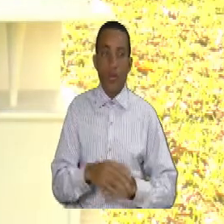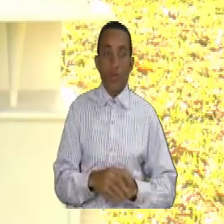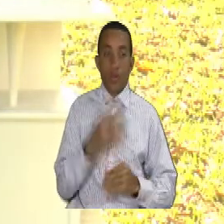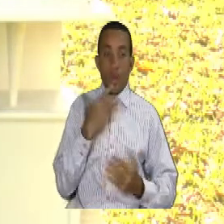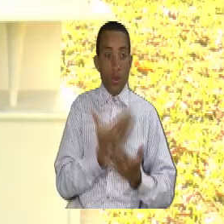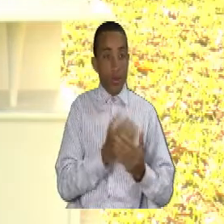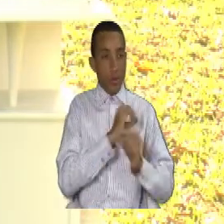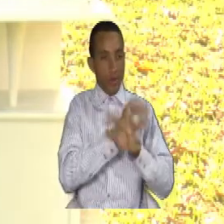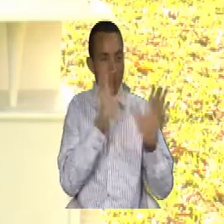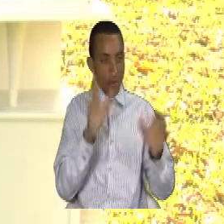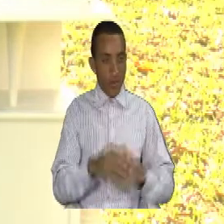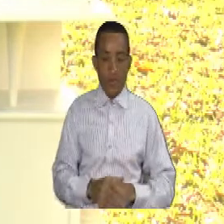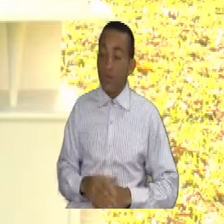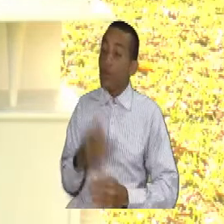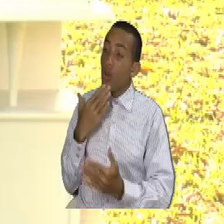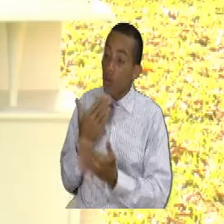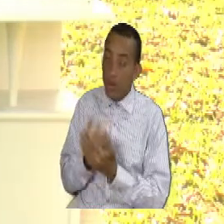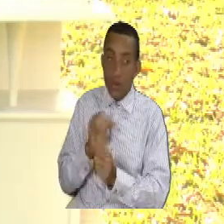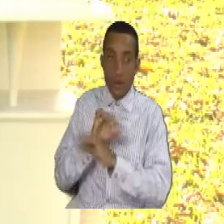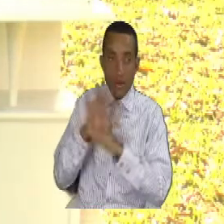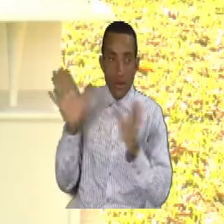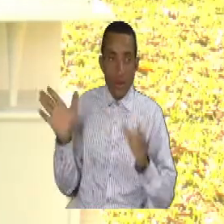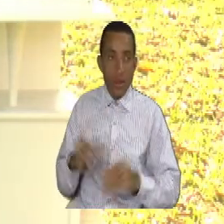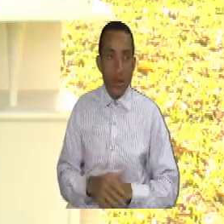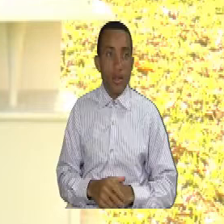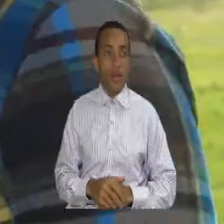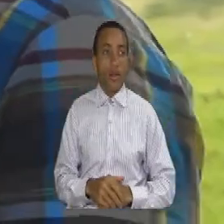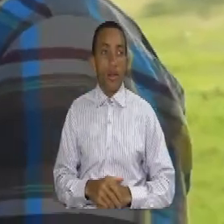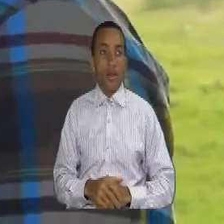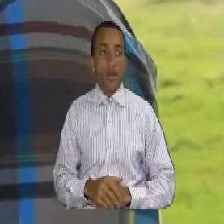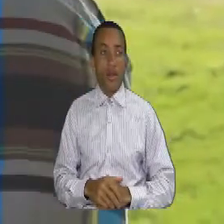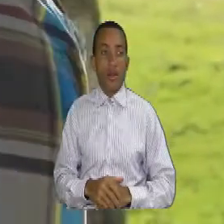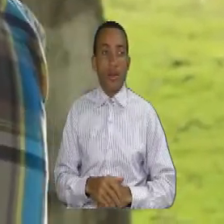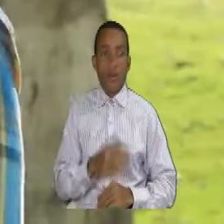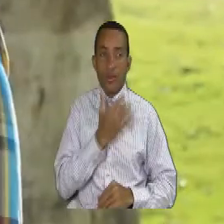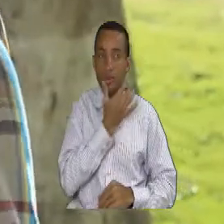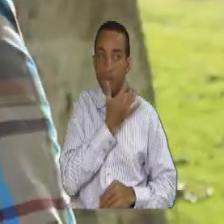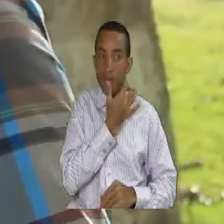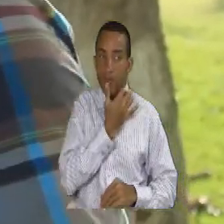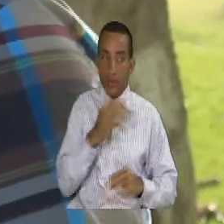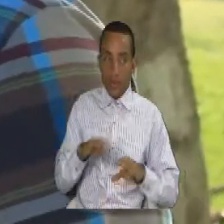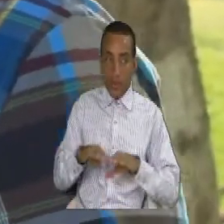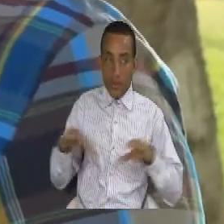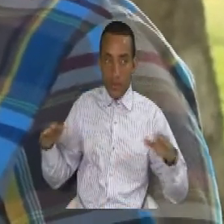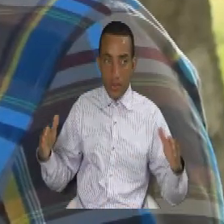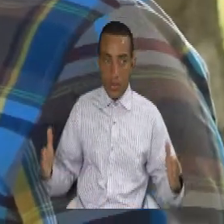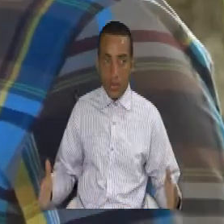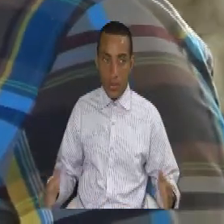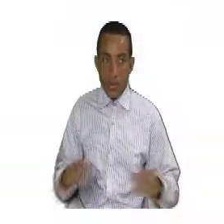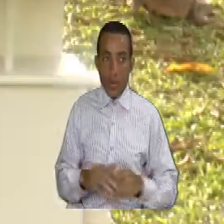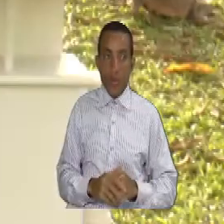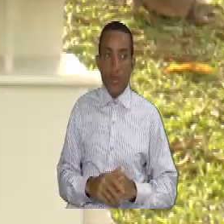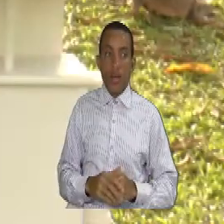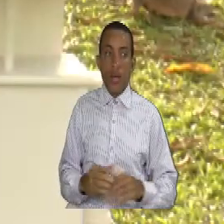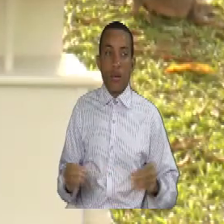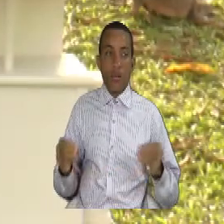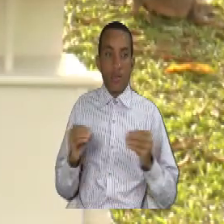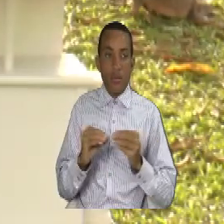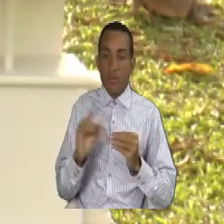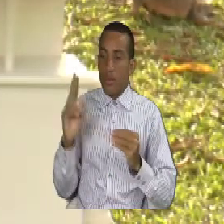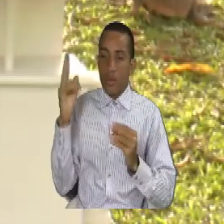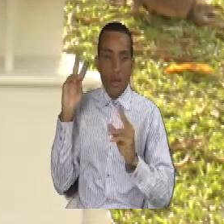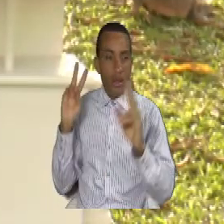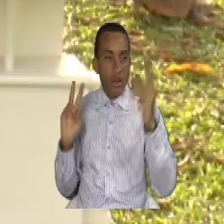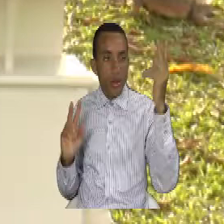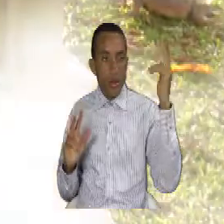buenos días. Buenos días, Jennifer. Sí, Jennifer, mira, desarrollamos una mesa más sobria, incluso si notas hay mucho más verde, blanco